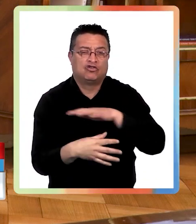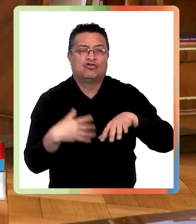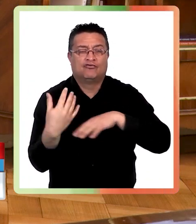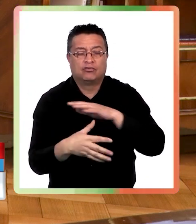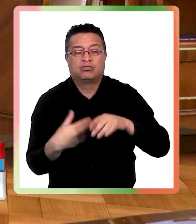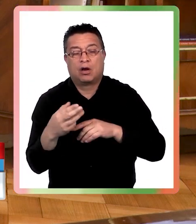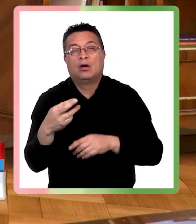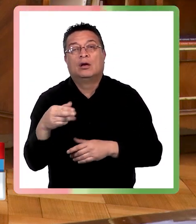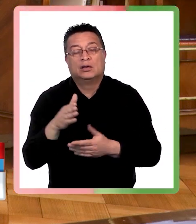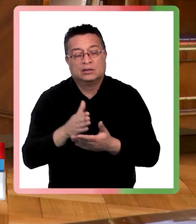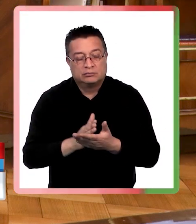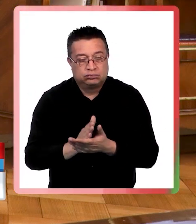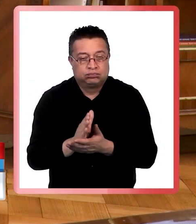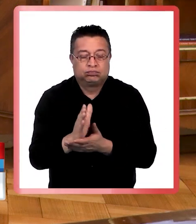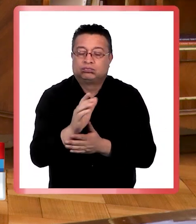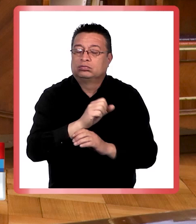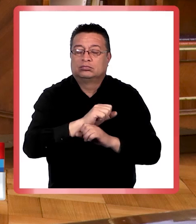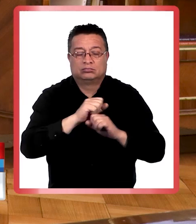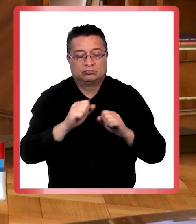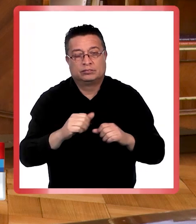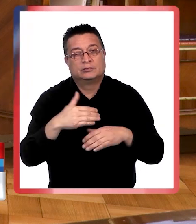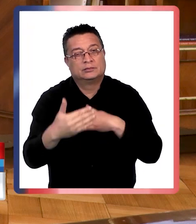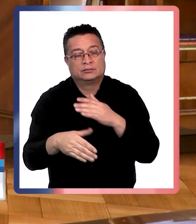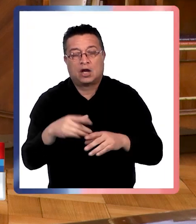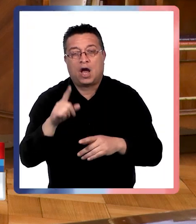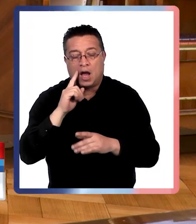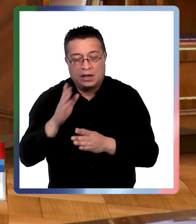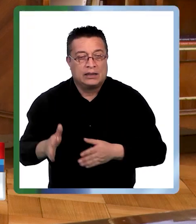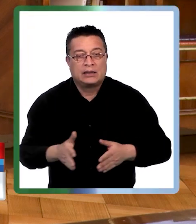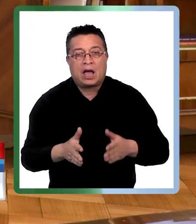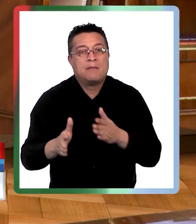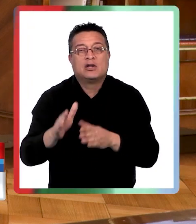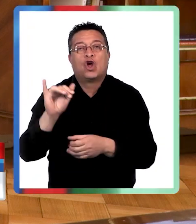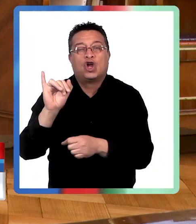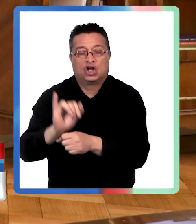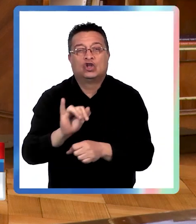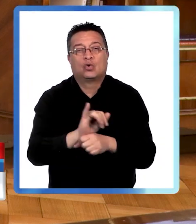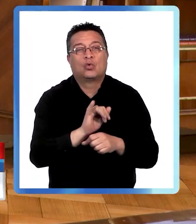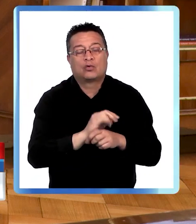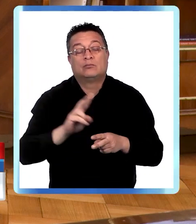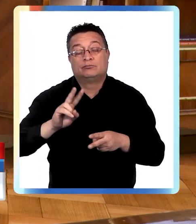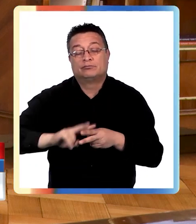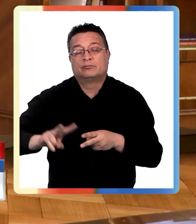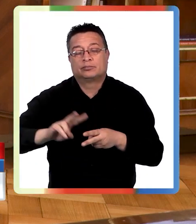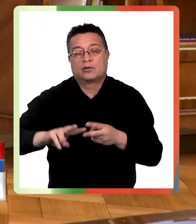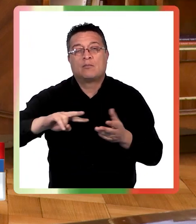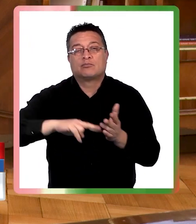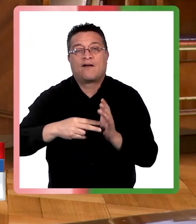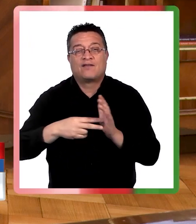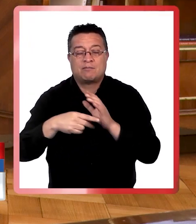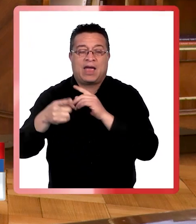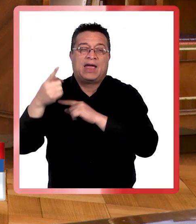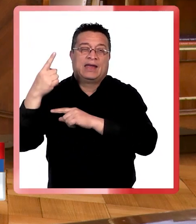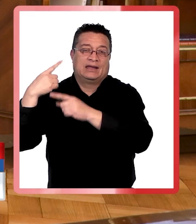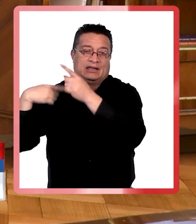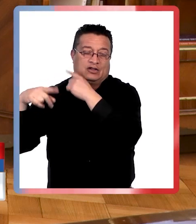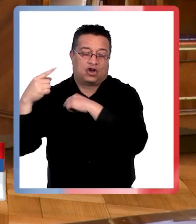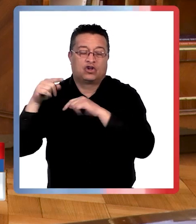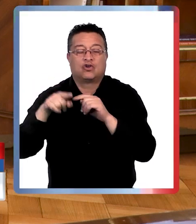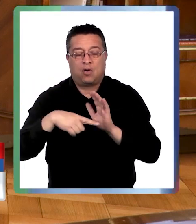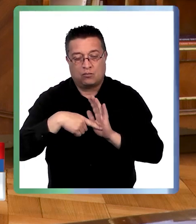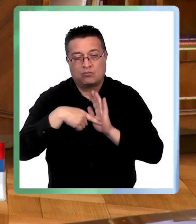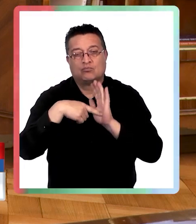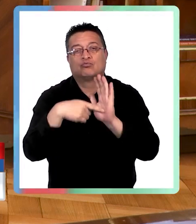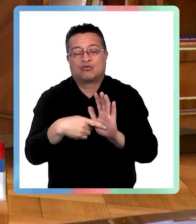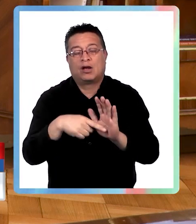violencia empiece a dejar de serlo, porque hay caminos institucionales para resolver estos conflictos históricos que muestran